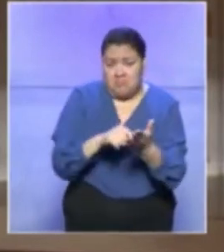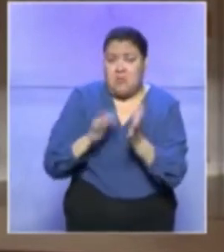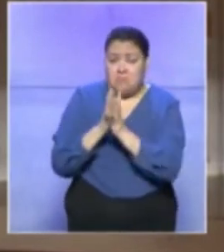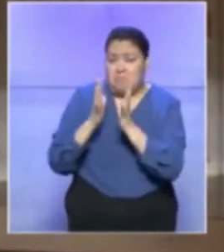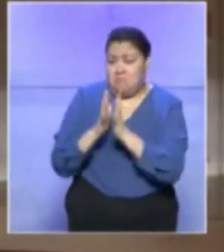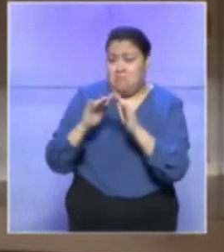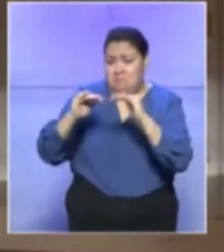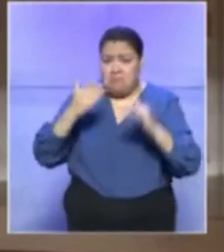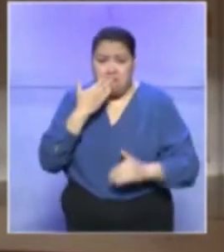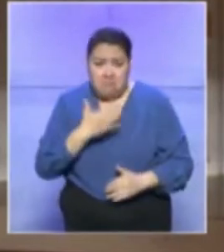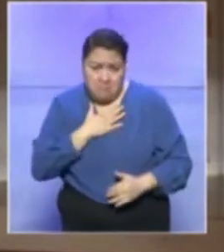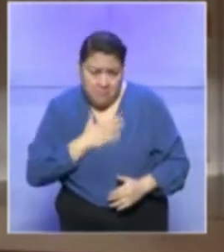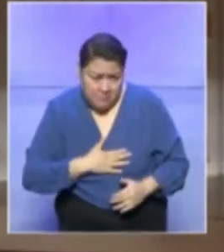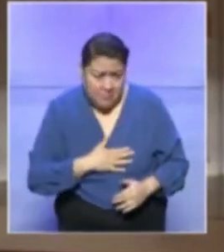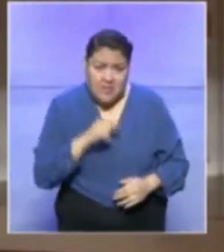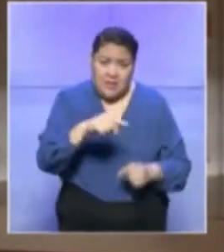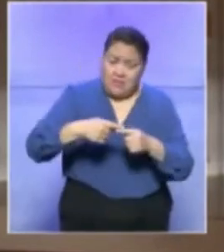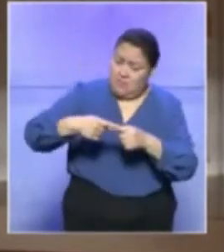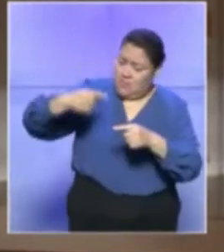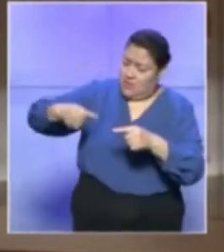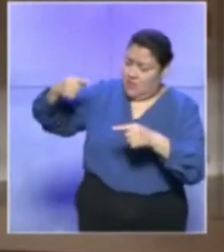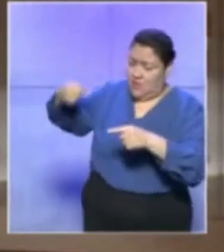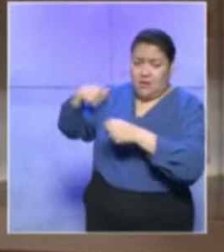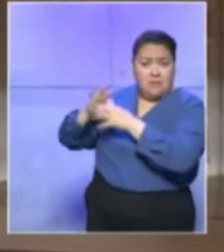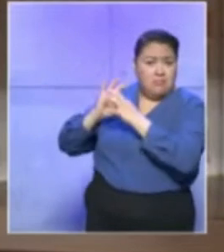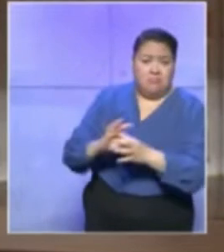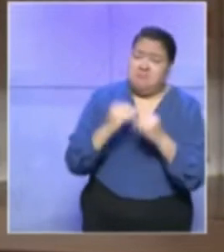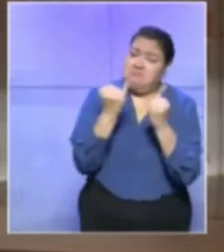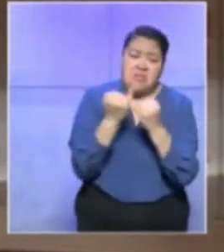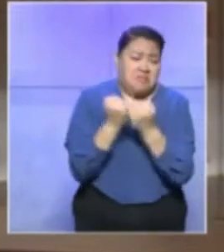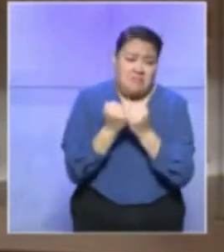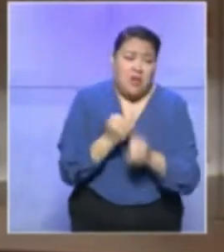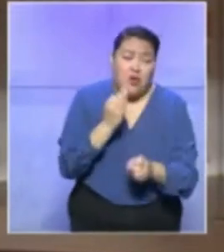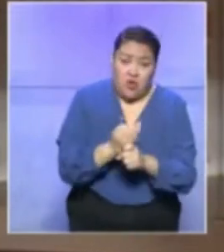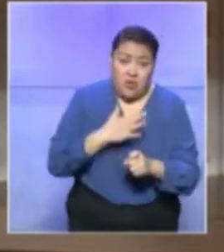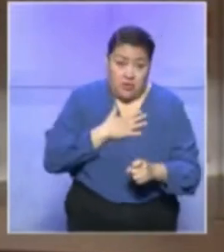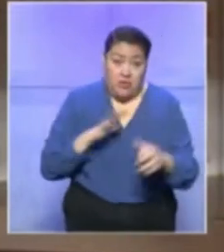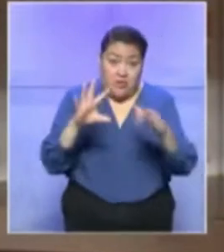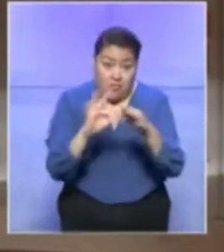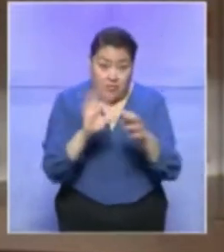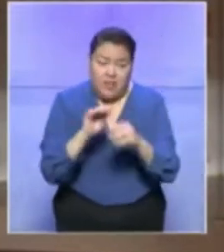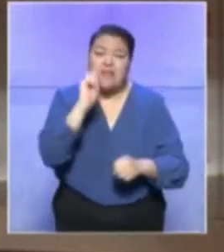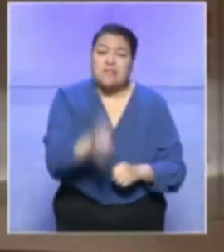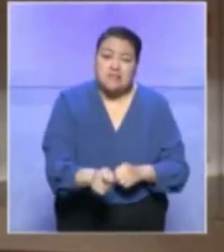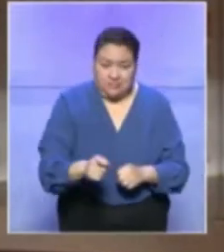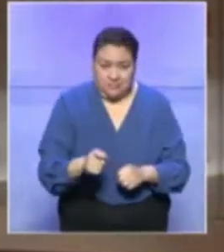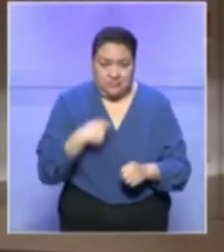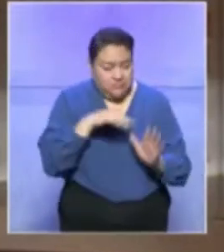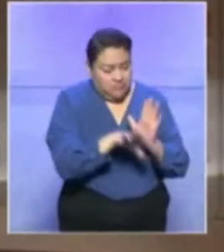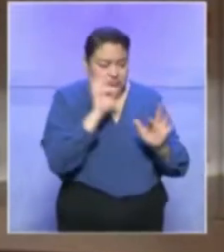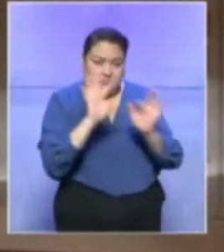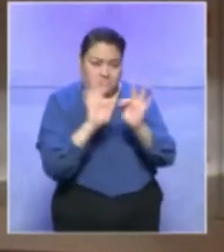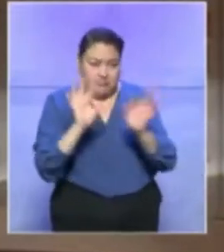democráticos y es fiel a los precedentes de este Tribunal Electoral. A continuación, explicaré brevemente las razones que se encuentran en